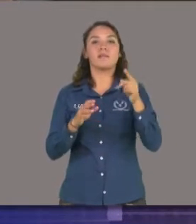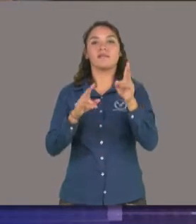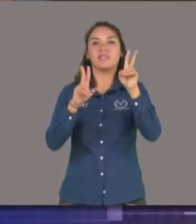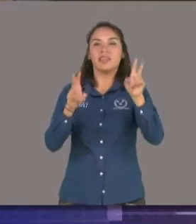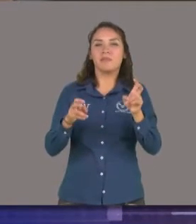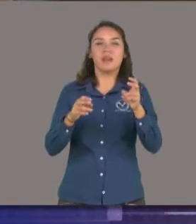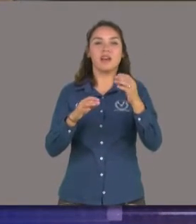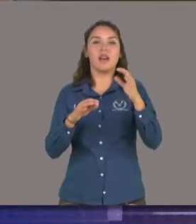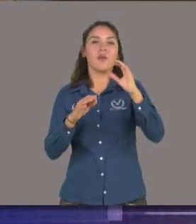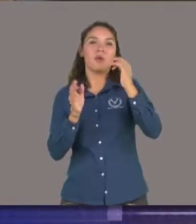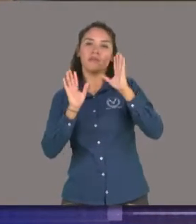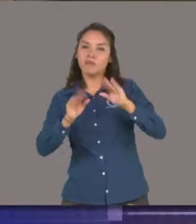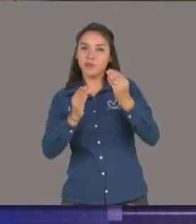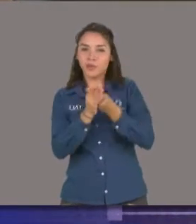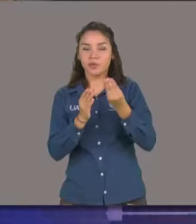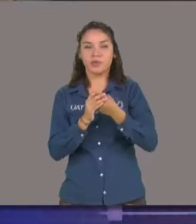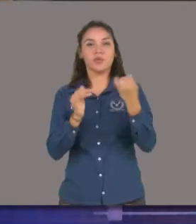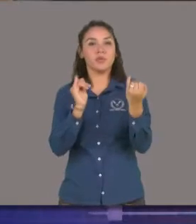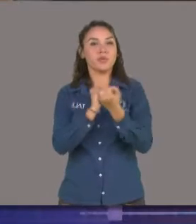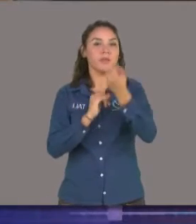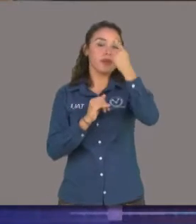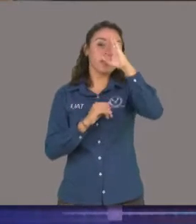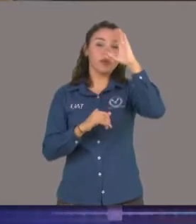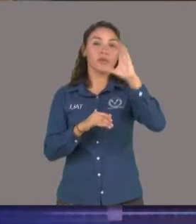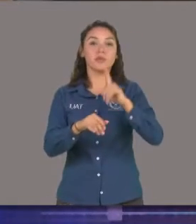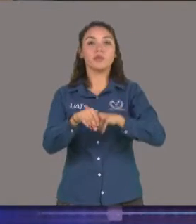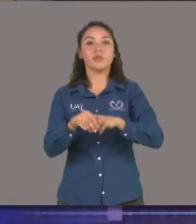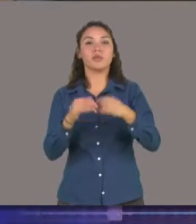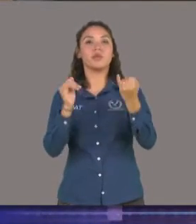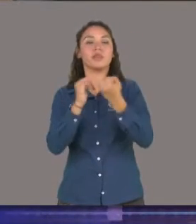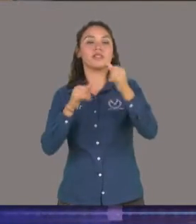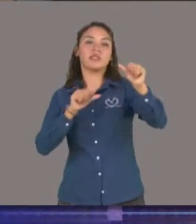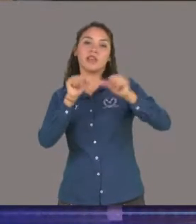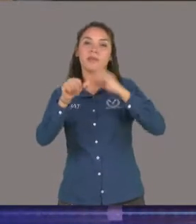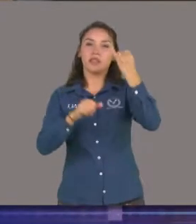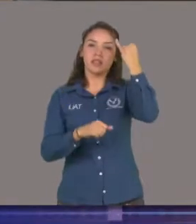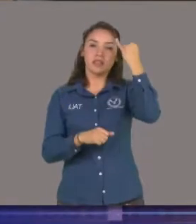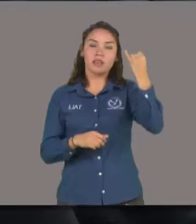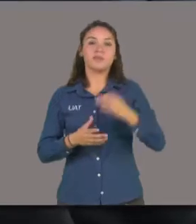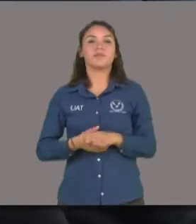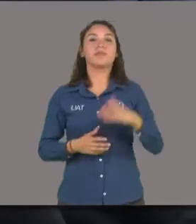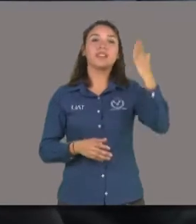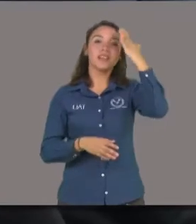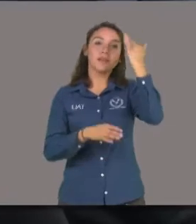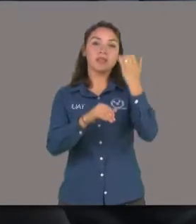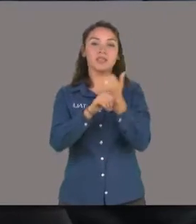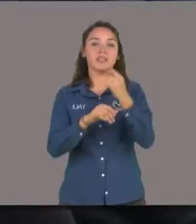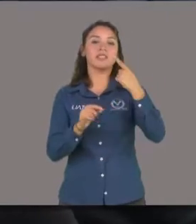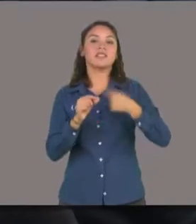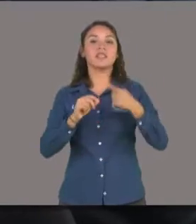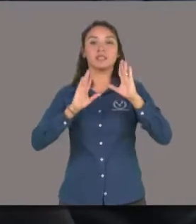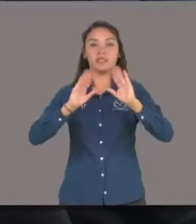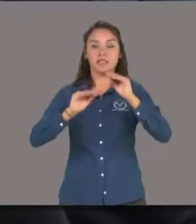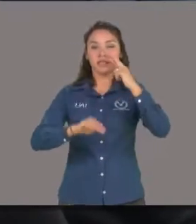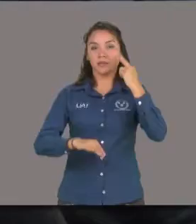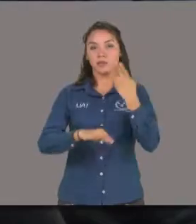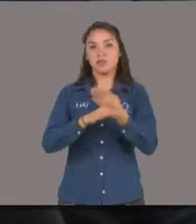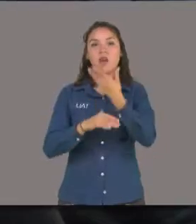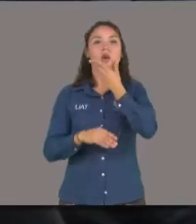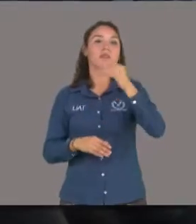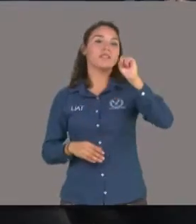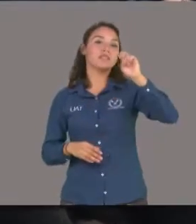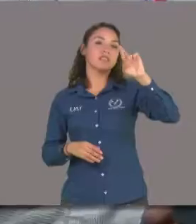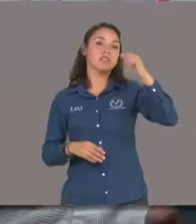no solo en materia académica, sino en la transmisión de la cultura y el libre intercambio de las ideas. La capacitación la impartió el maestro Sergio